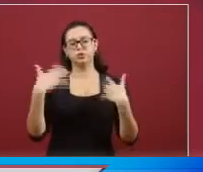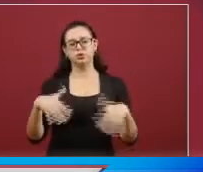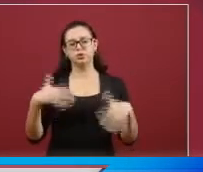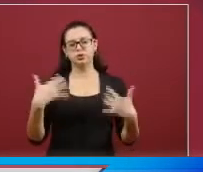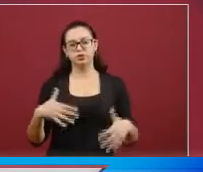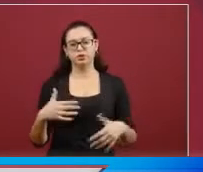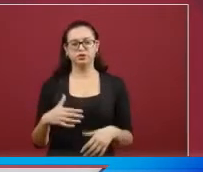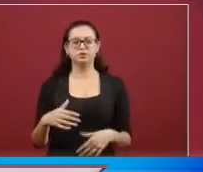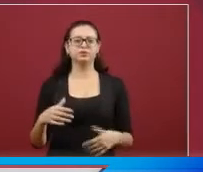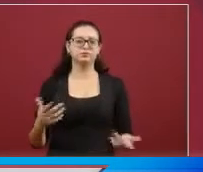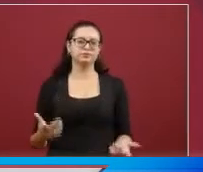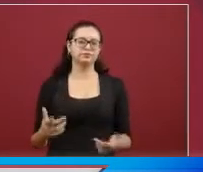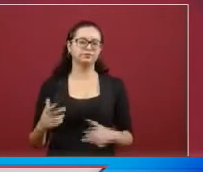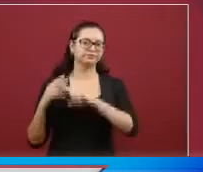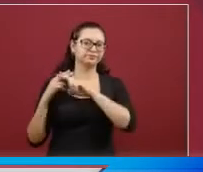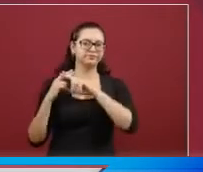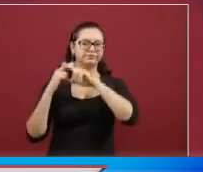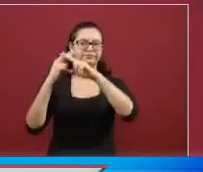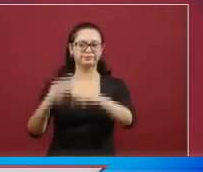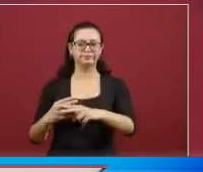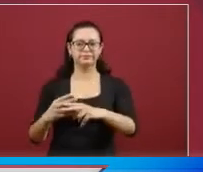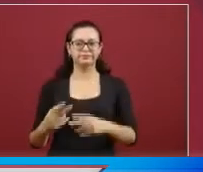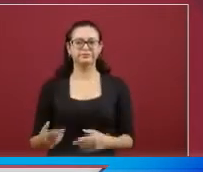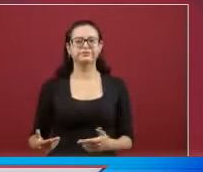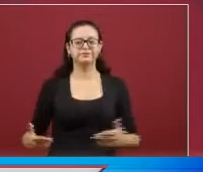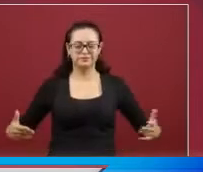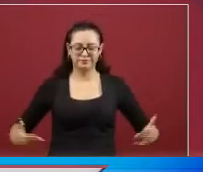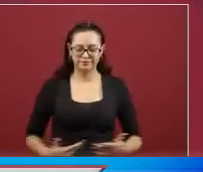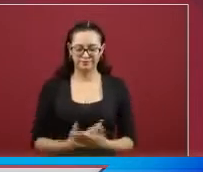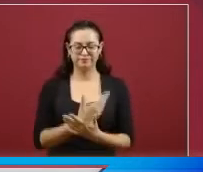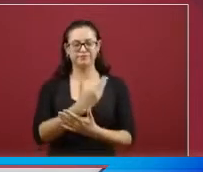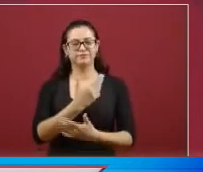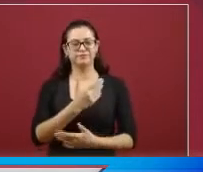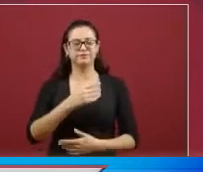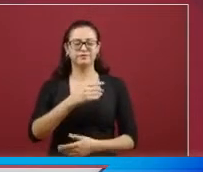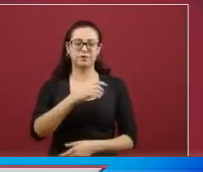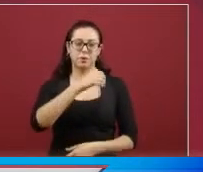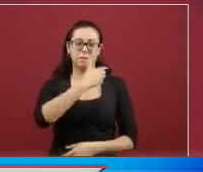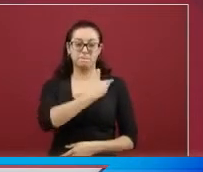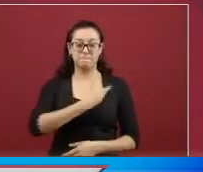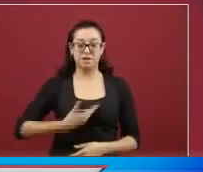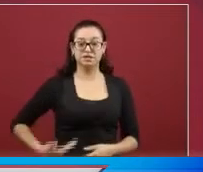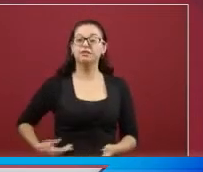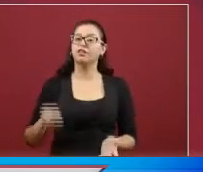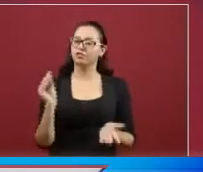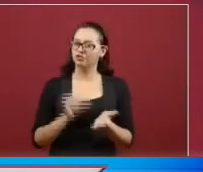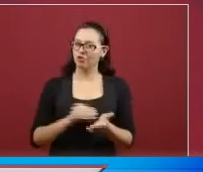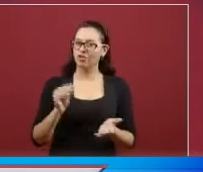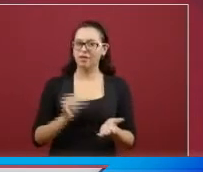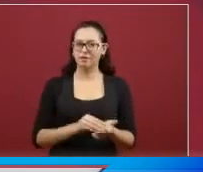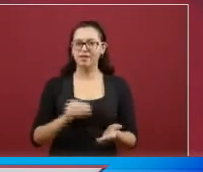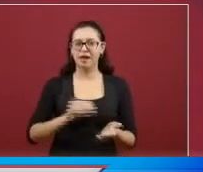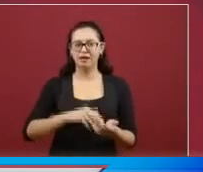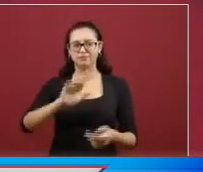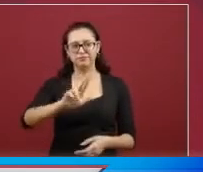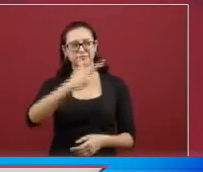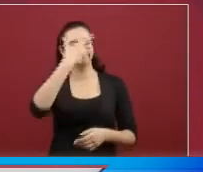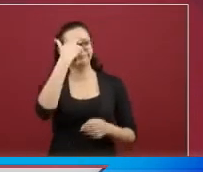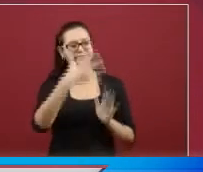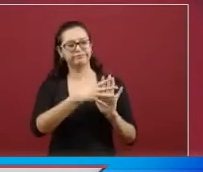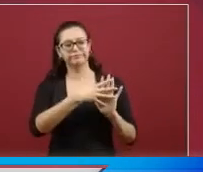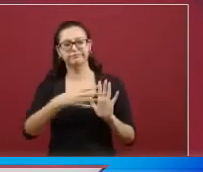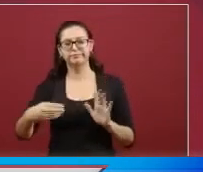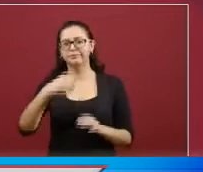de el presidente que todavía gobierna con su ejemplo, Benito Juárez García,